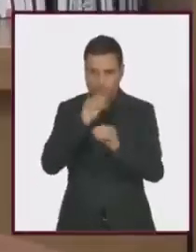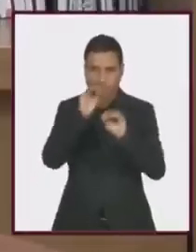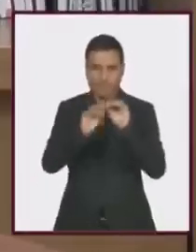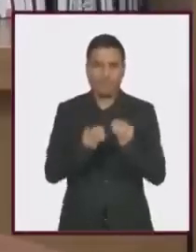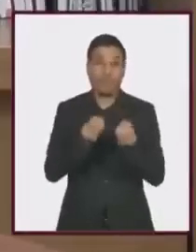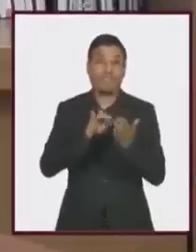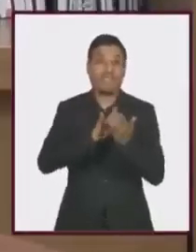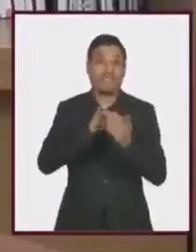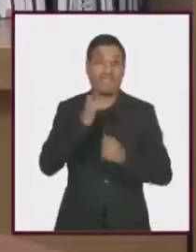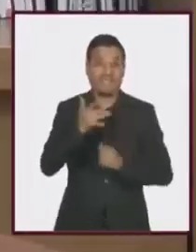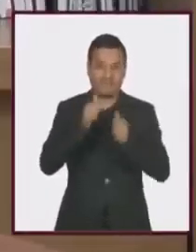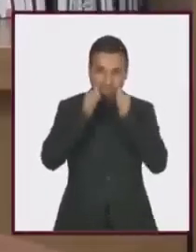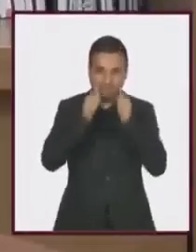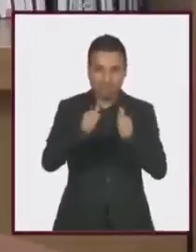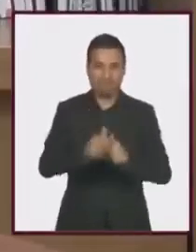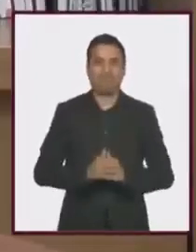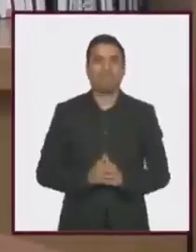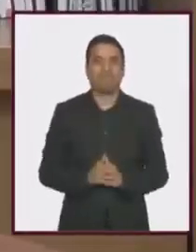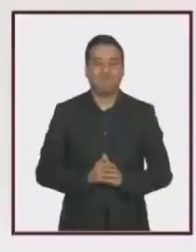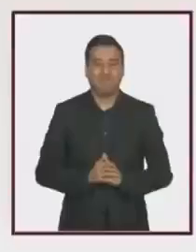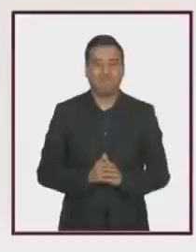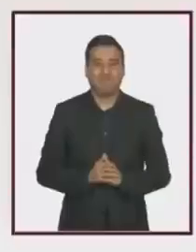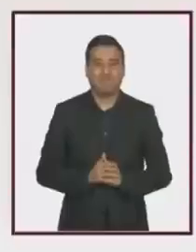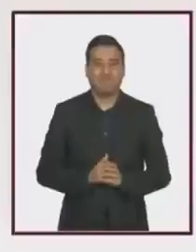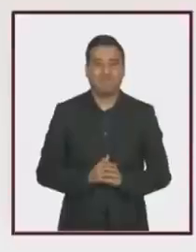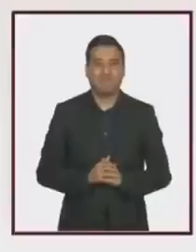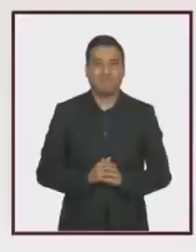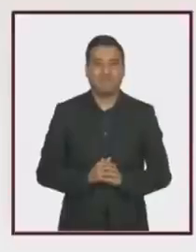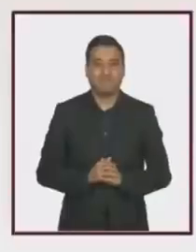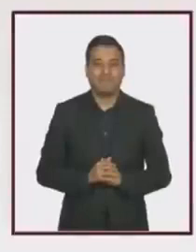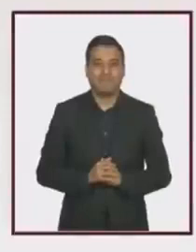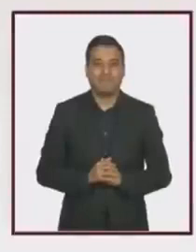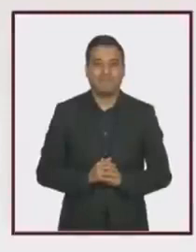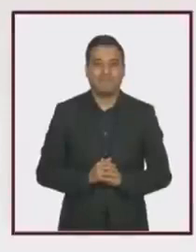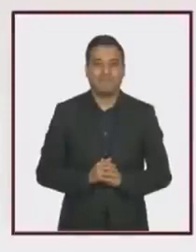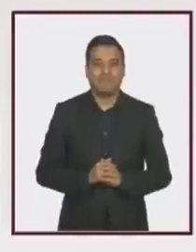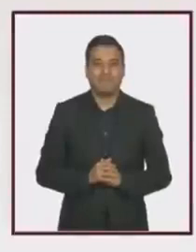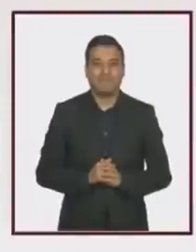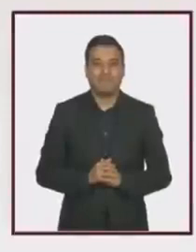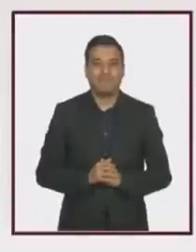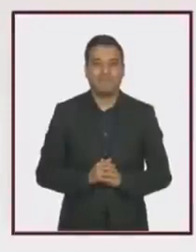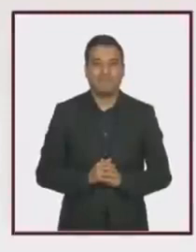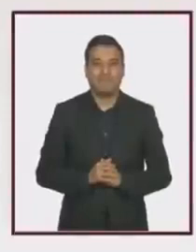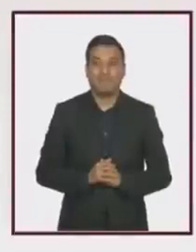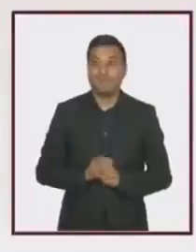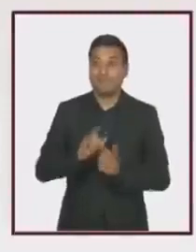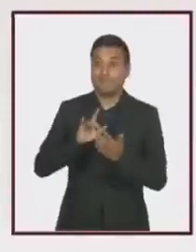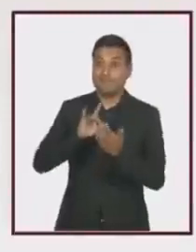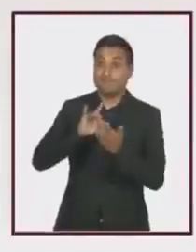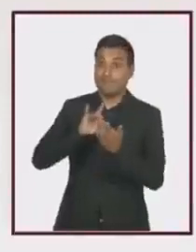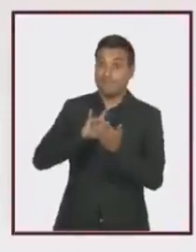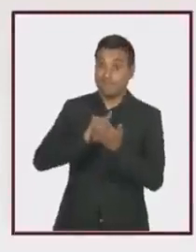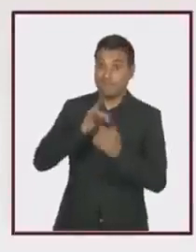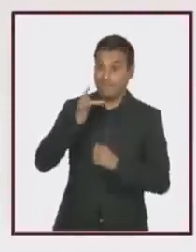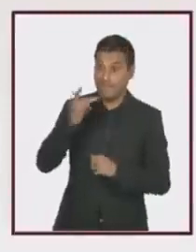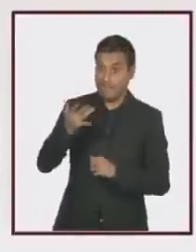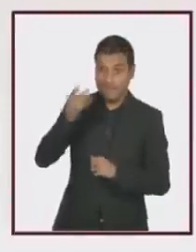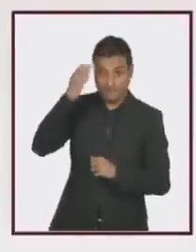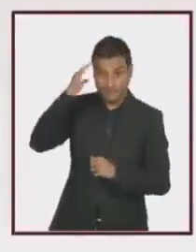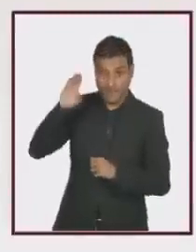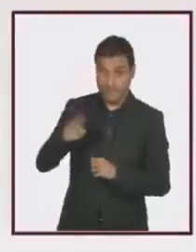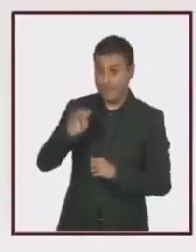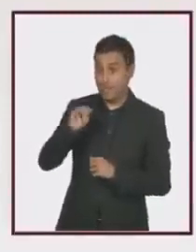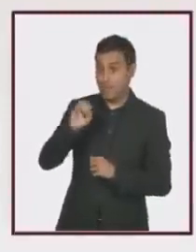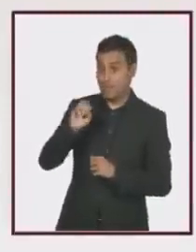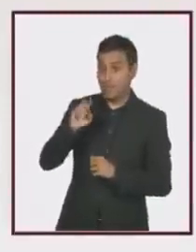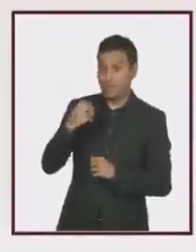Muchas gracias por su atención. Gracias, maestra Xochitl Moreno, por compartirnos información